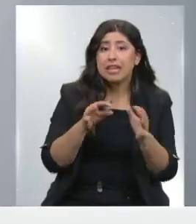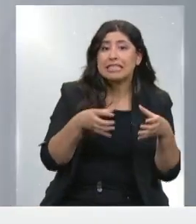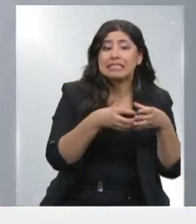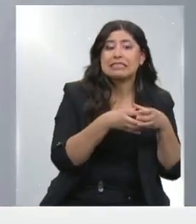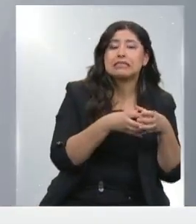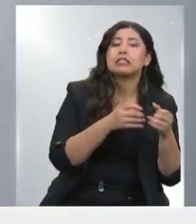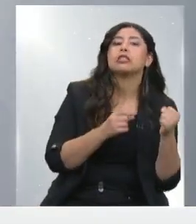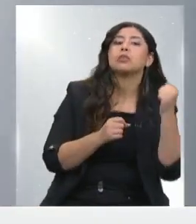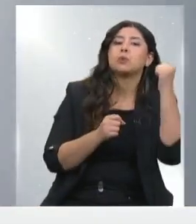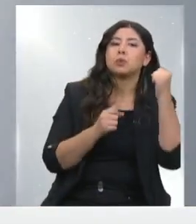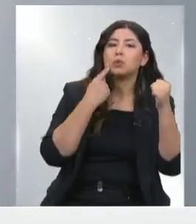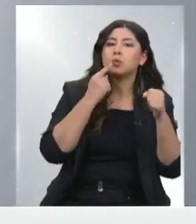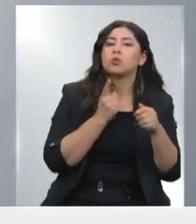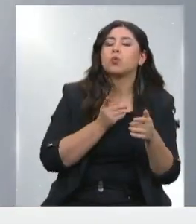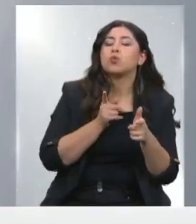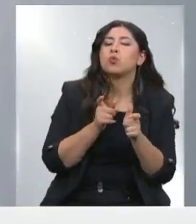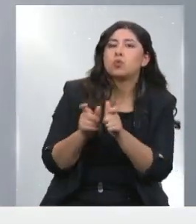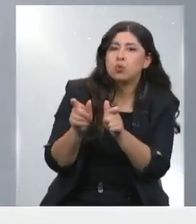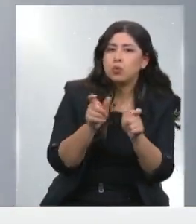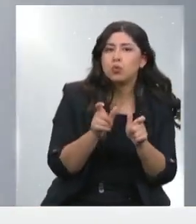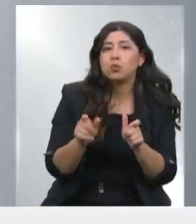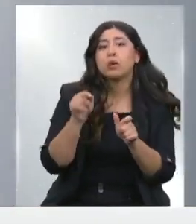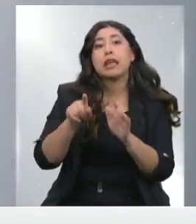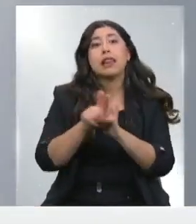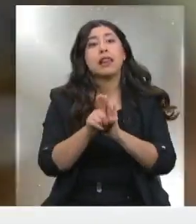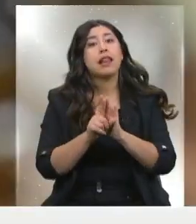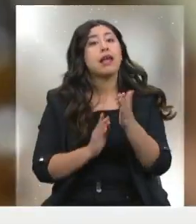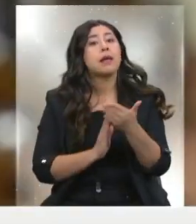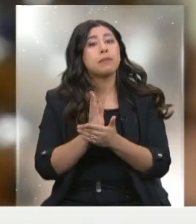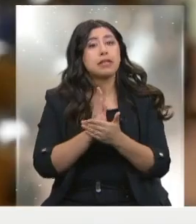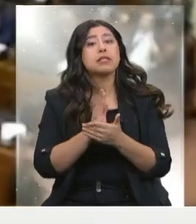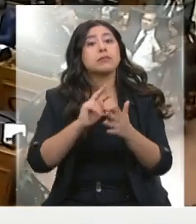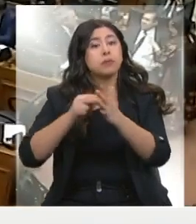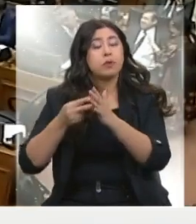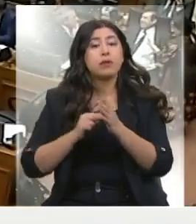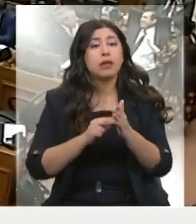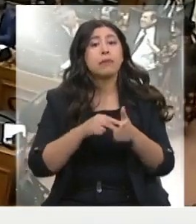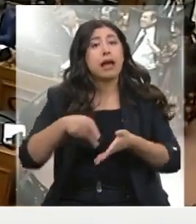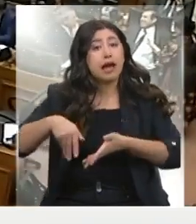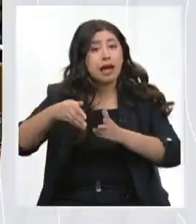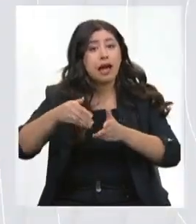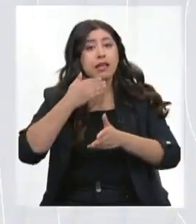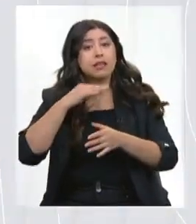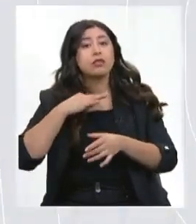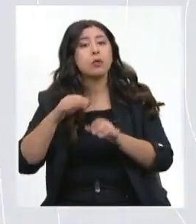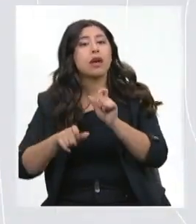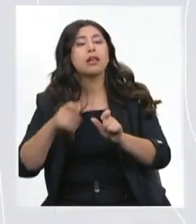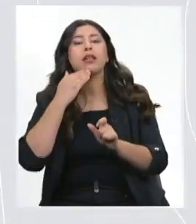desde el comienzo ha generado polémica, tanto en las calles como en el Congreso. 100%.